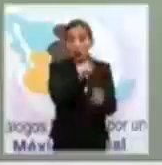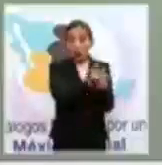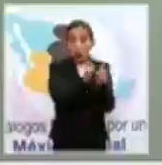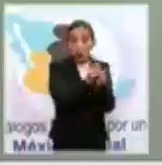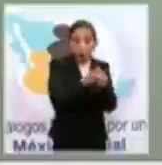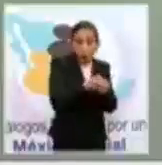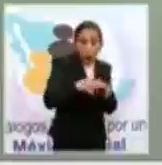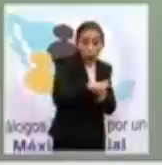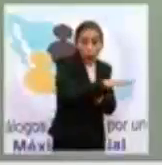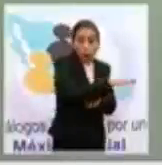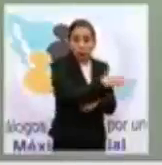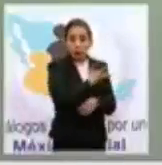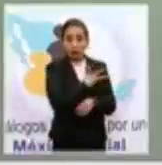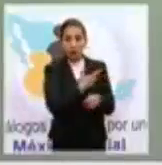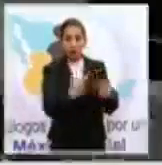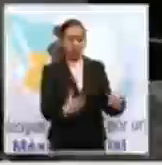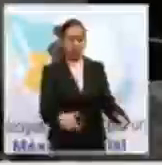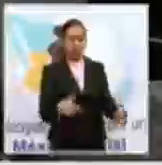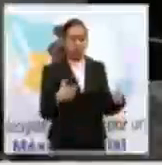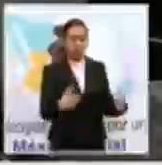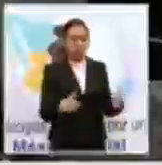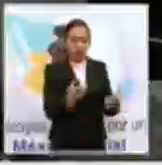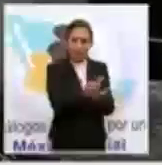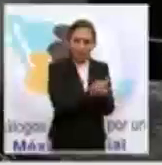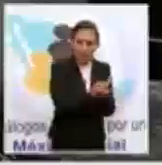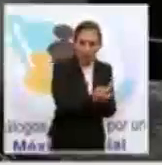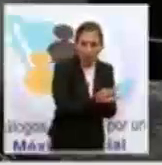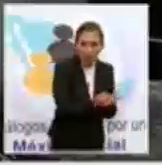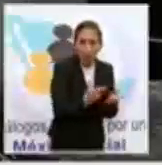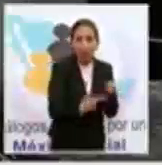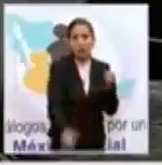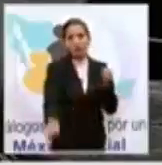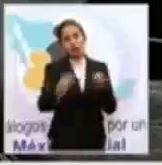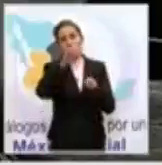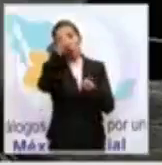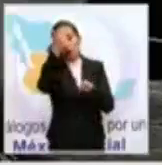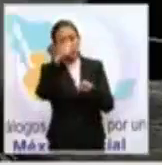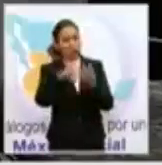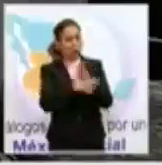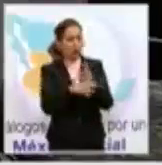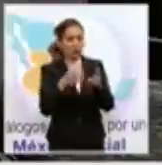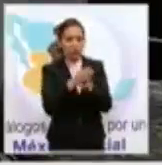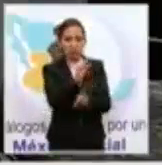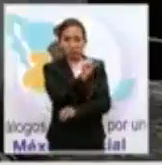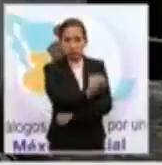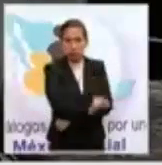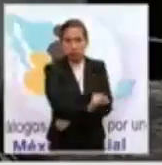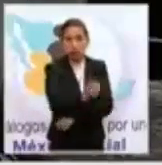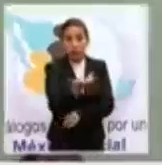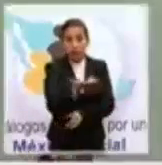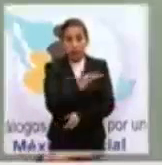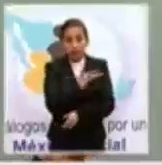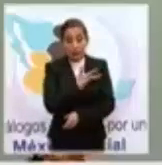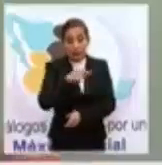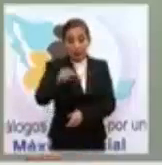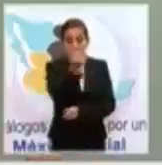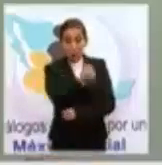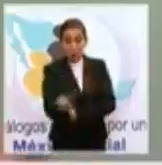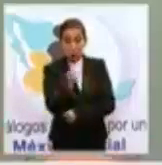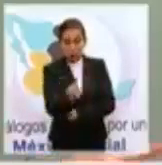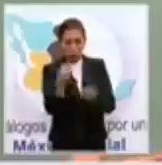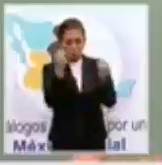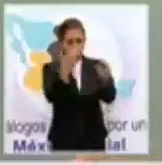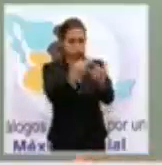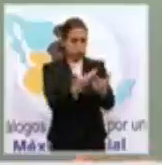grupo que tiene riqueza financiera o riqueza en otro tipo de activos es minúsculo. En cambio, los que tienen talento